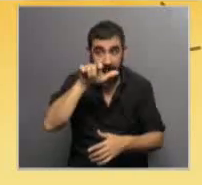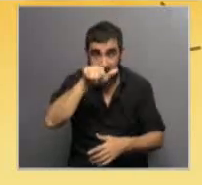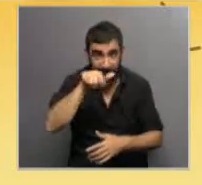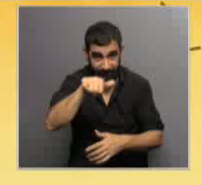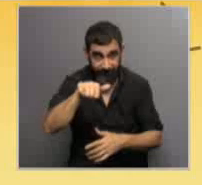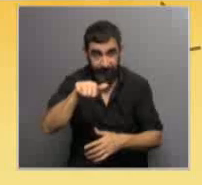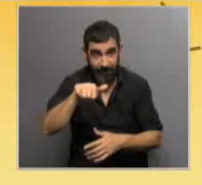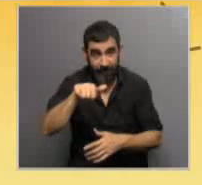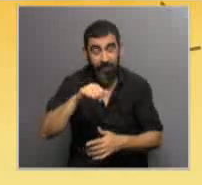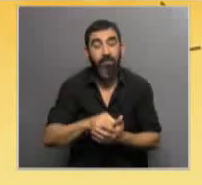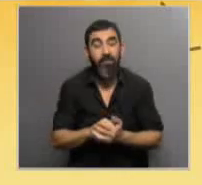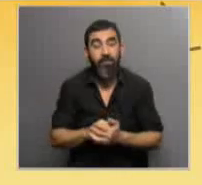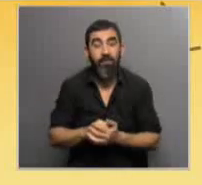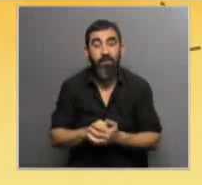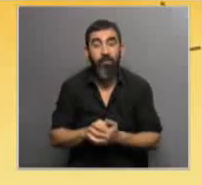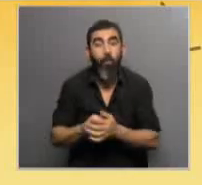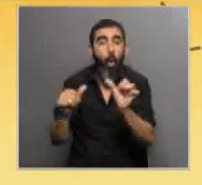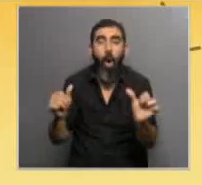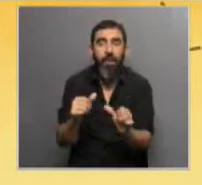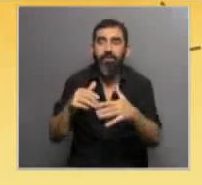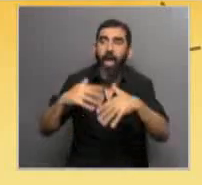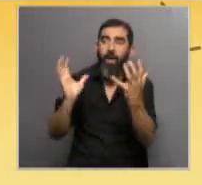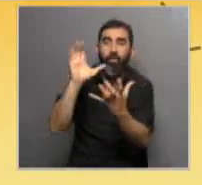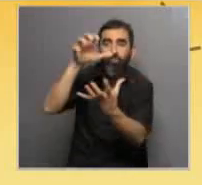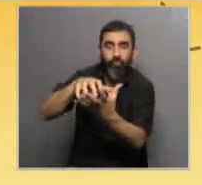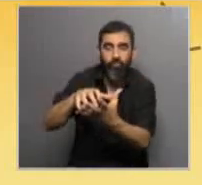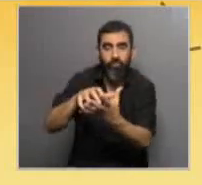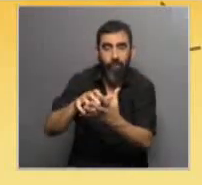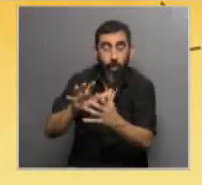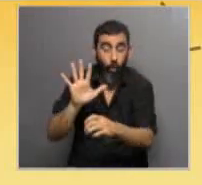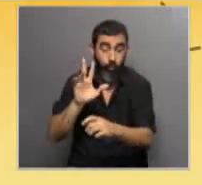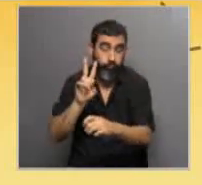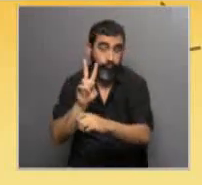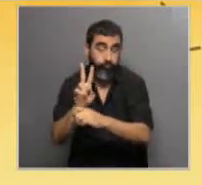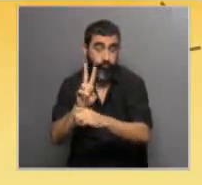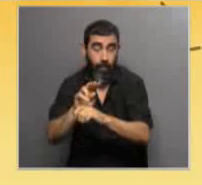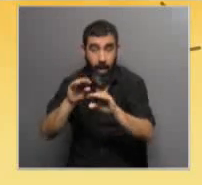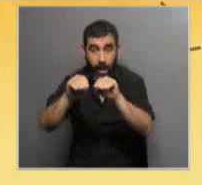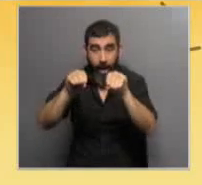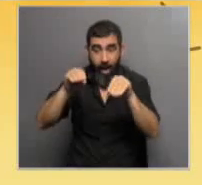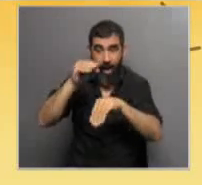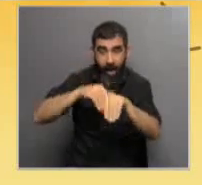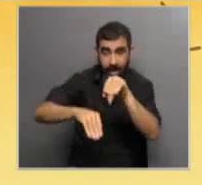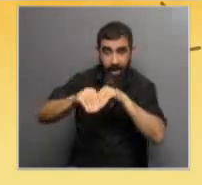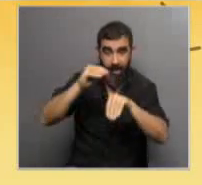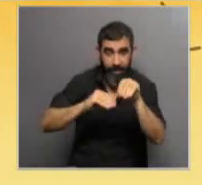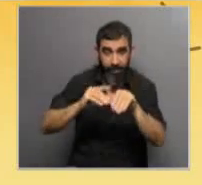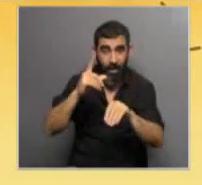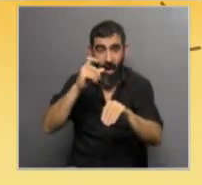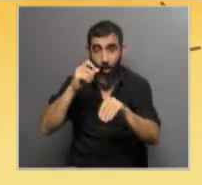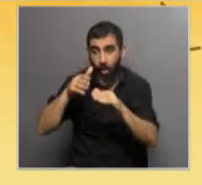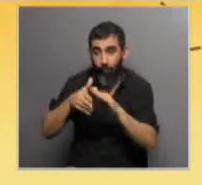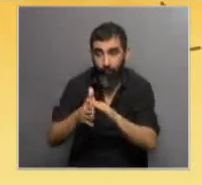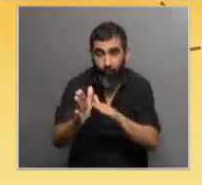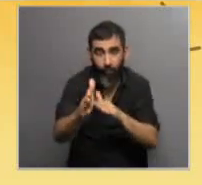que quería ser una marina bueno empezó a retener la vena del lado que la realidad no queda no entra el agua y sale